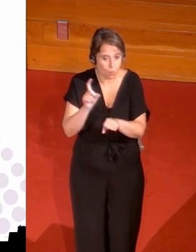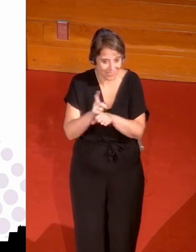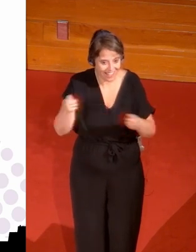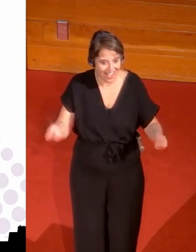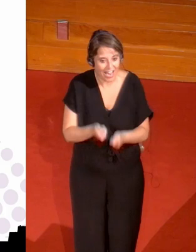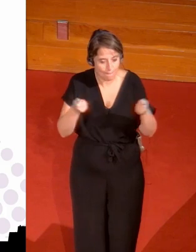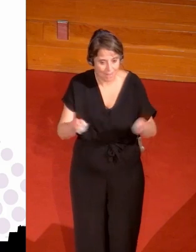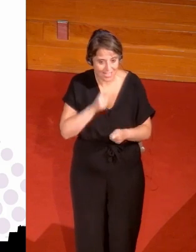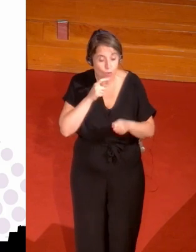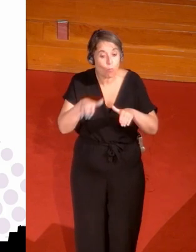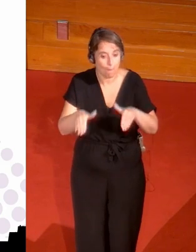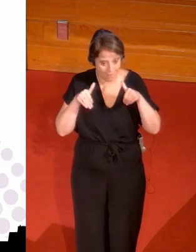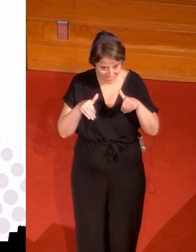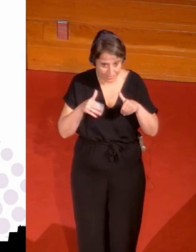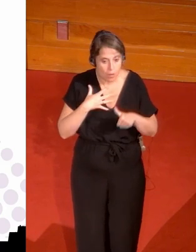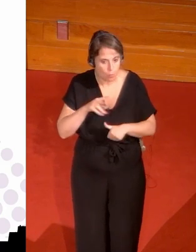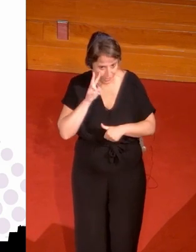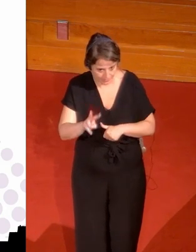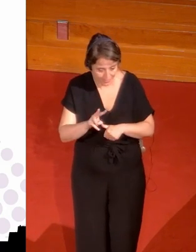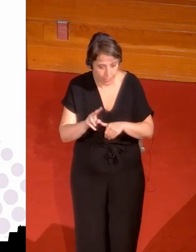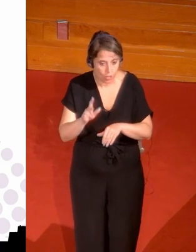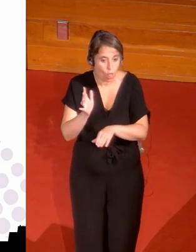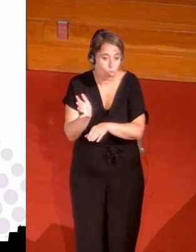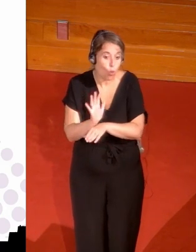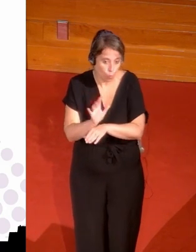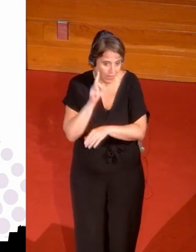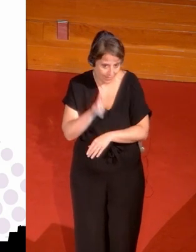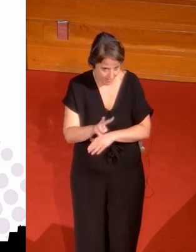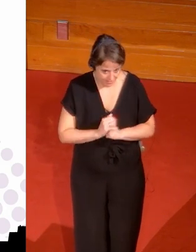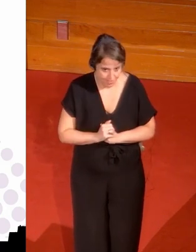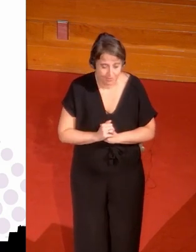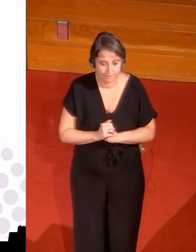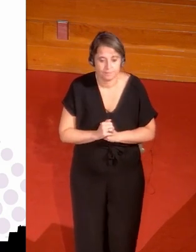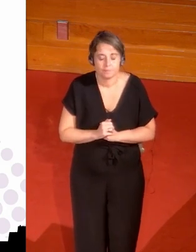la campaña del brexit importante cierro paréntesis